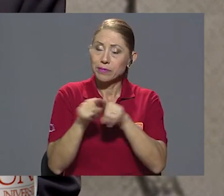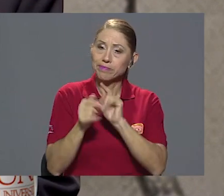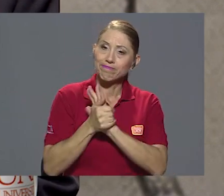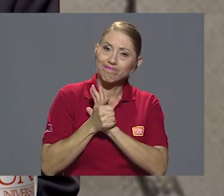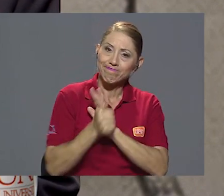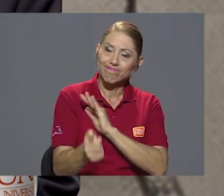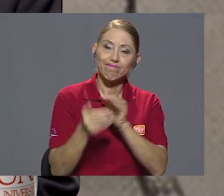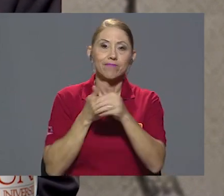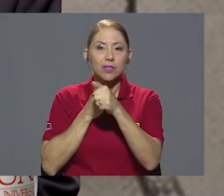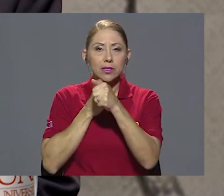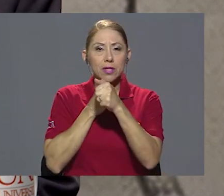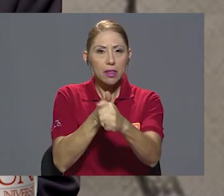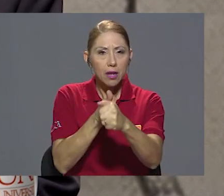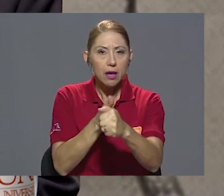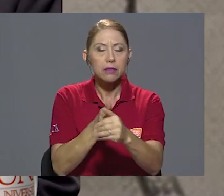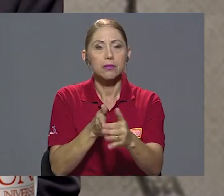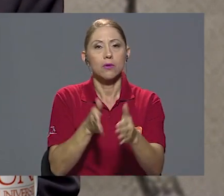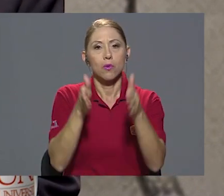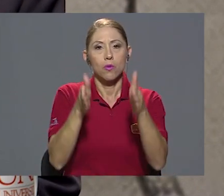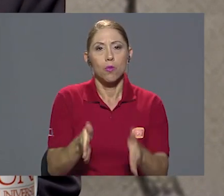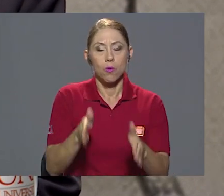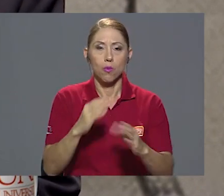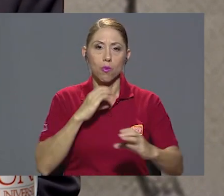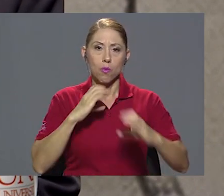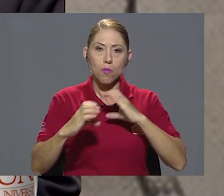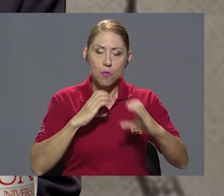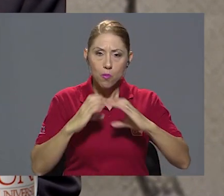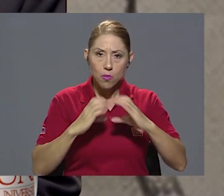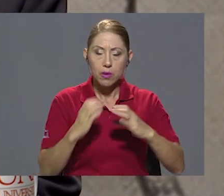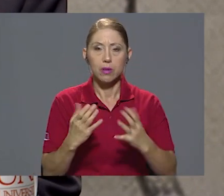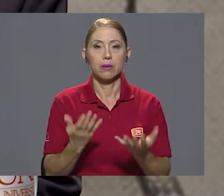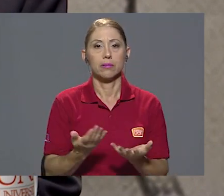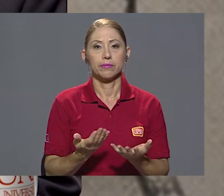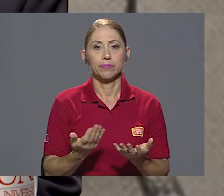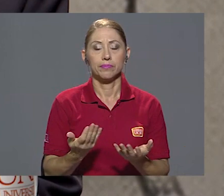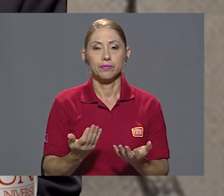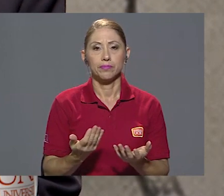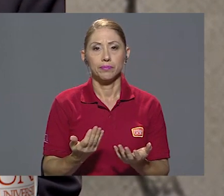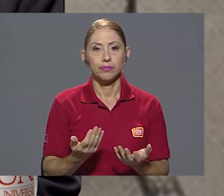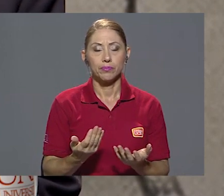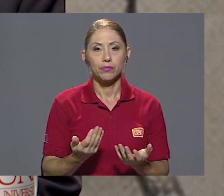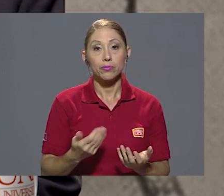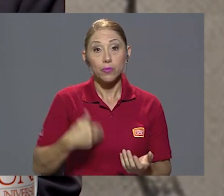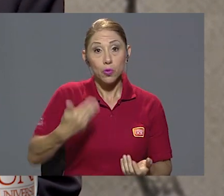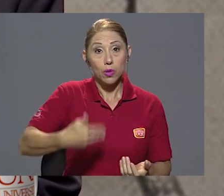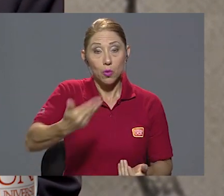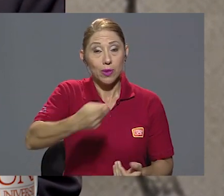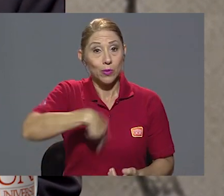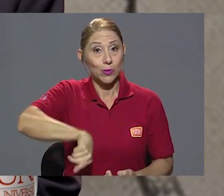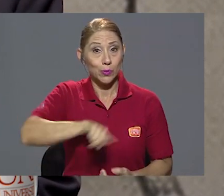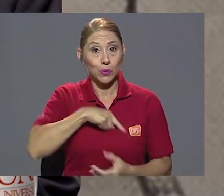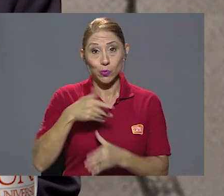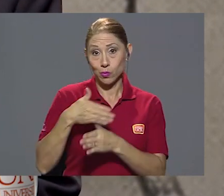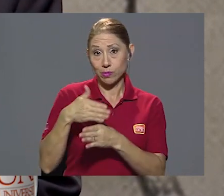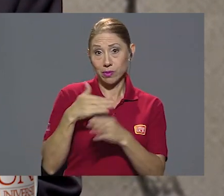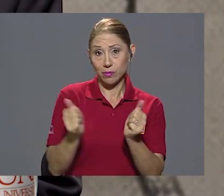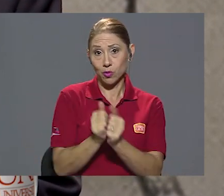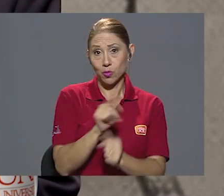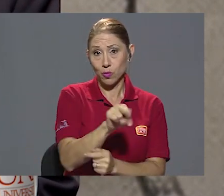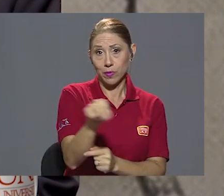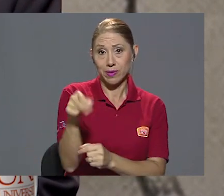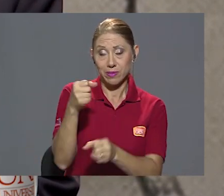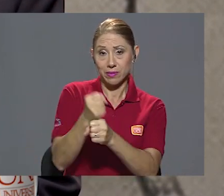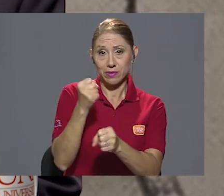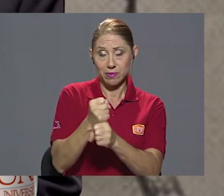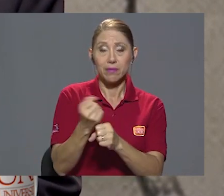habilidades de liderazgo, de comunicación, etcétera, que cuando compartimos con compañeros de trabajo